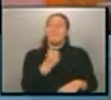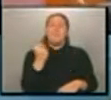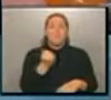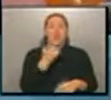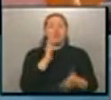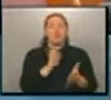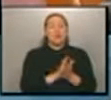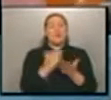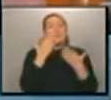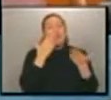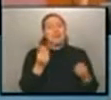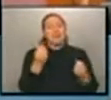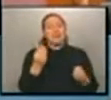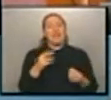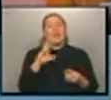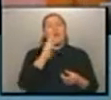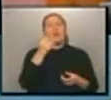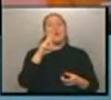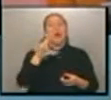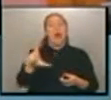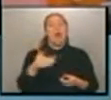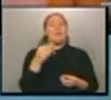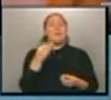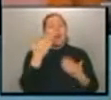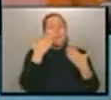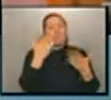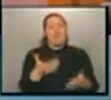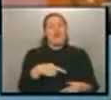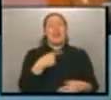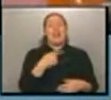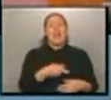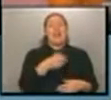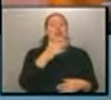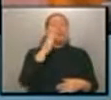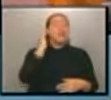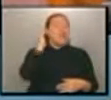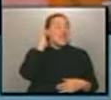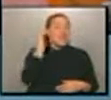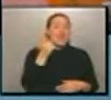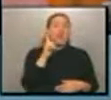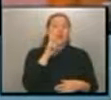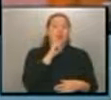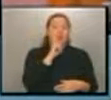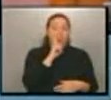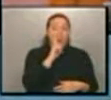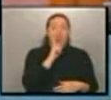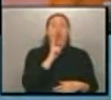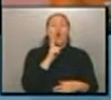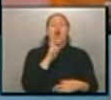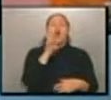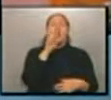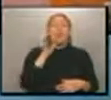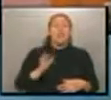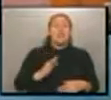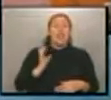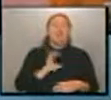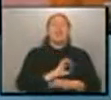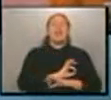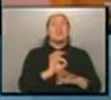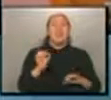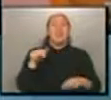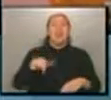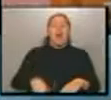incremento del área de cultivo para la campaña de trigo, es decir, resultados que se van a ver entre noviembre y diciembre de este año.